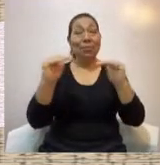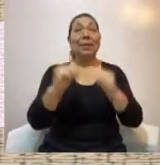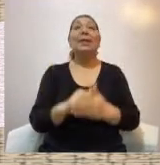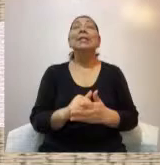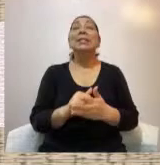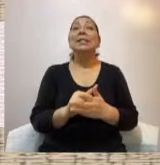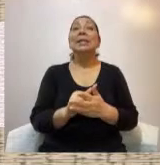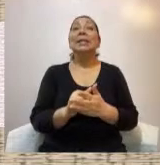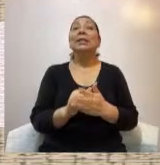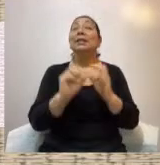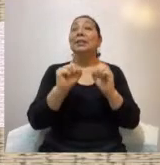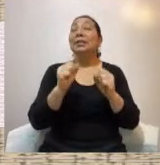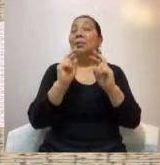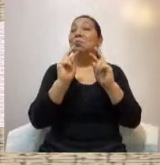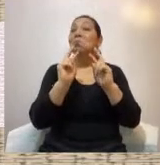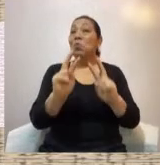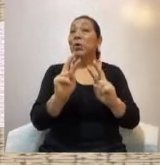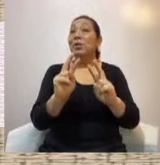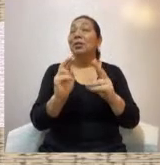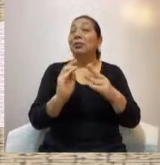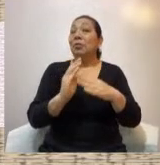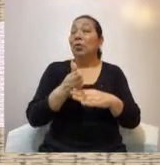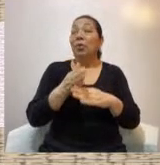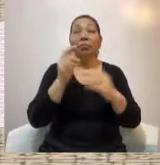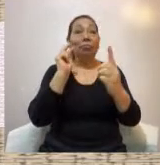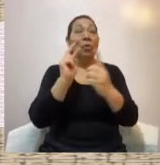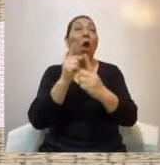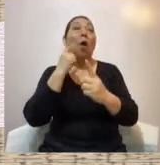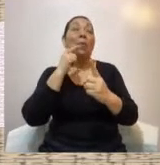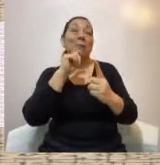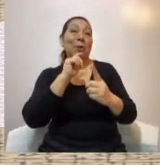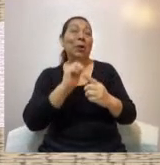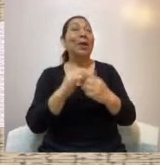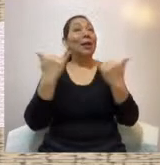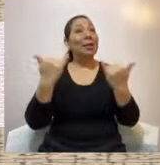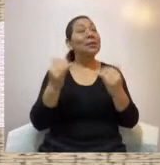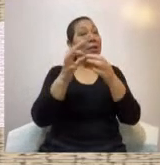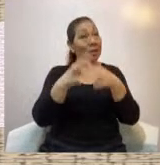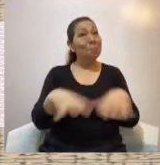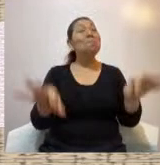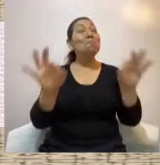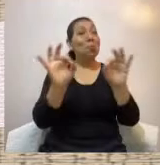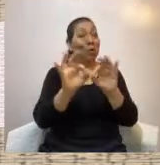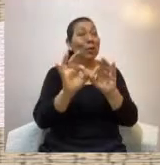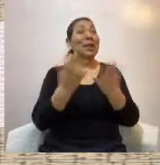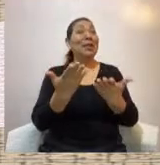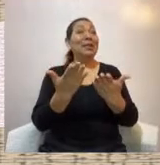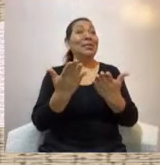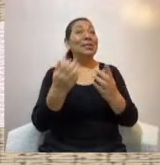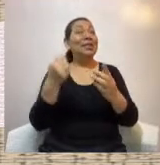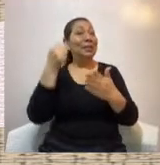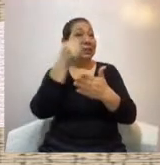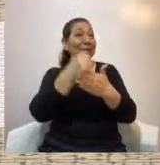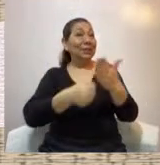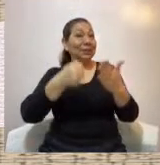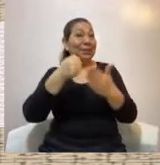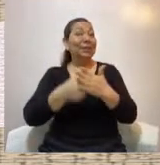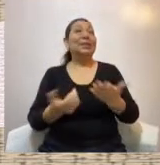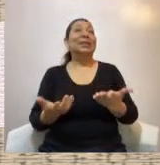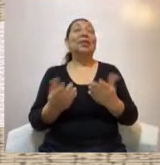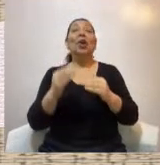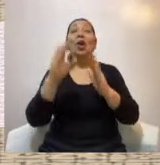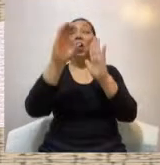neutras, ¿no? Se evidencien a través del enfoque de género. Y esa es la importancia, y por eso el ACAPT